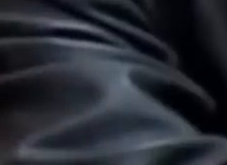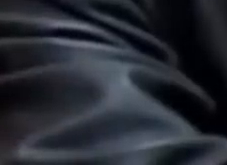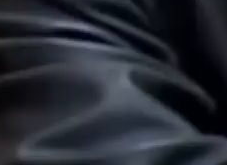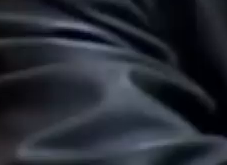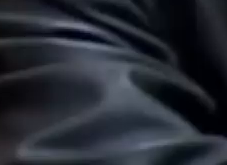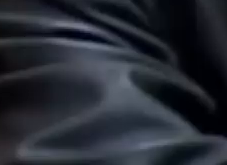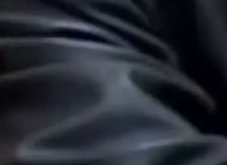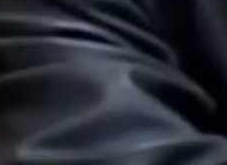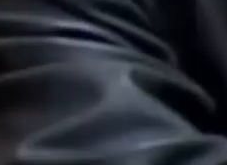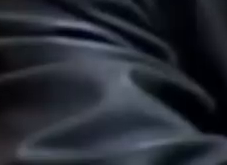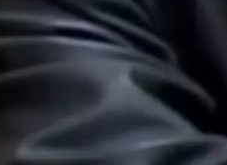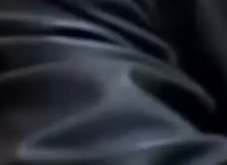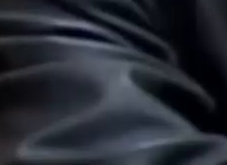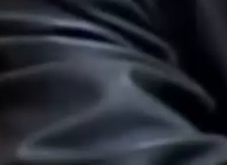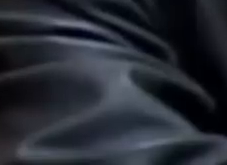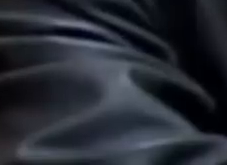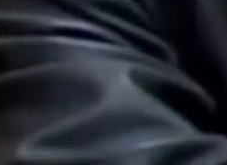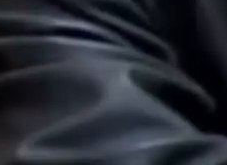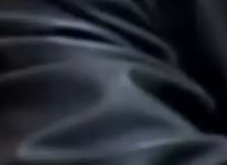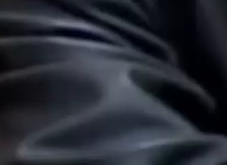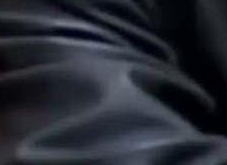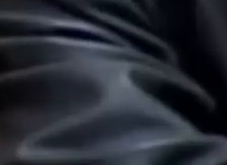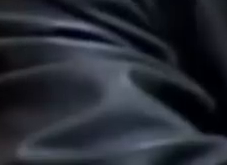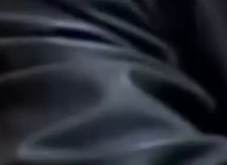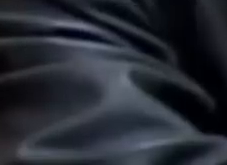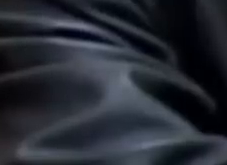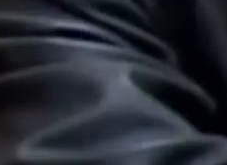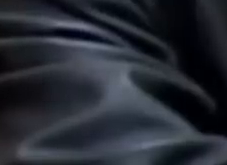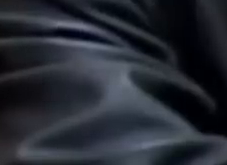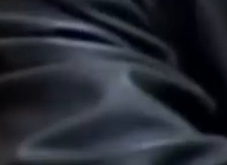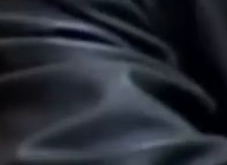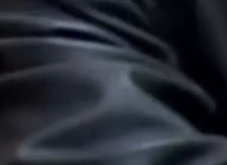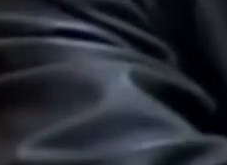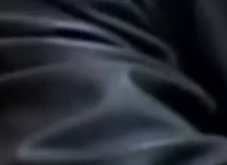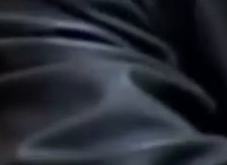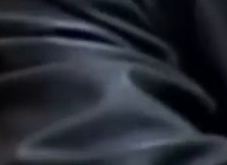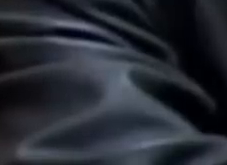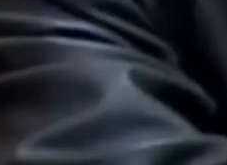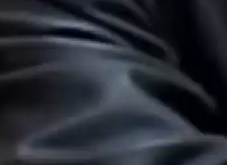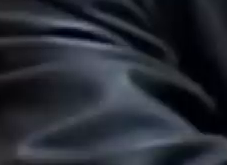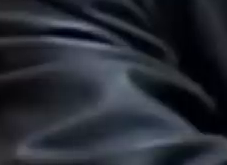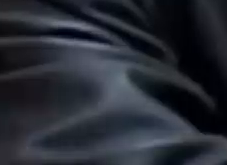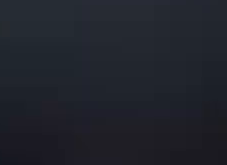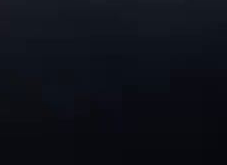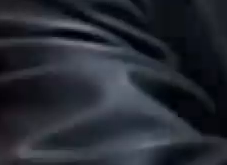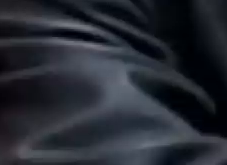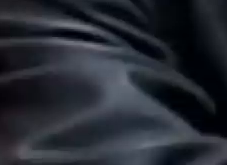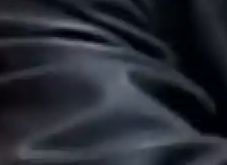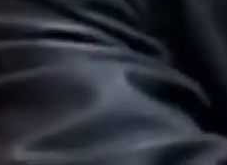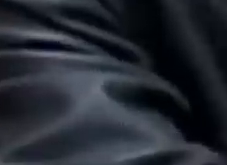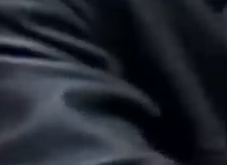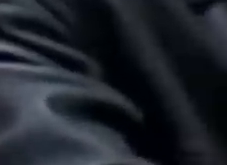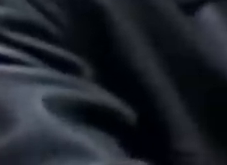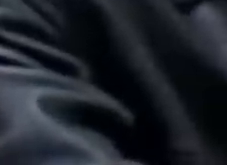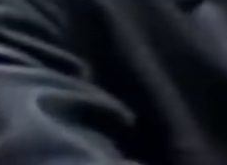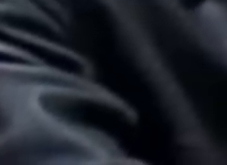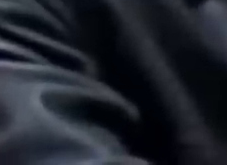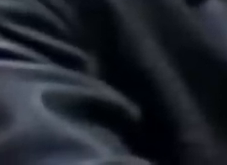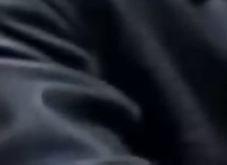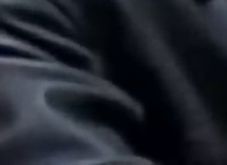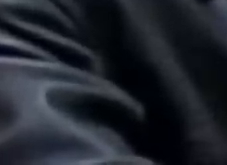nos veamos pues que no va a tener validez, porque el tema de la señorita Jennifer también está en